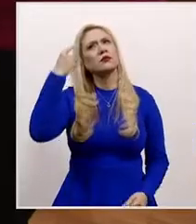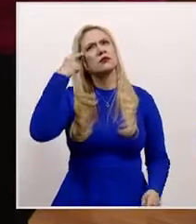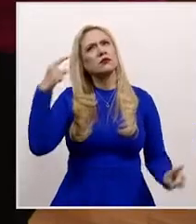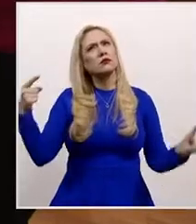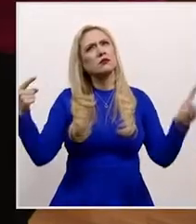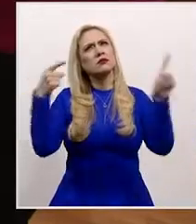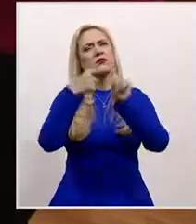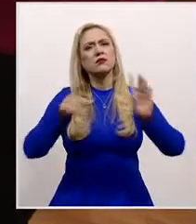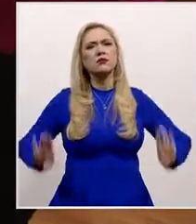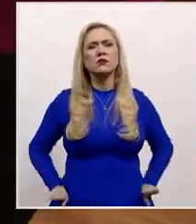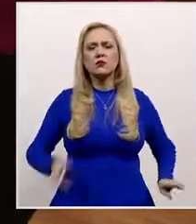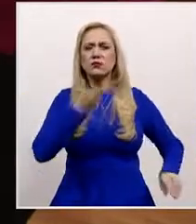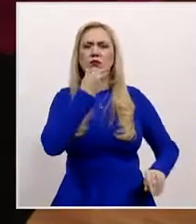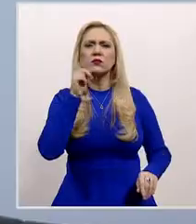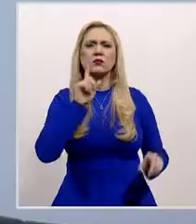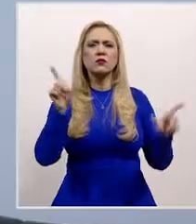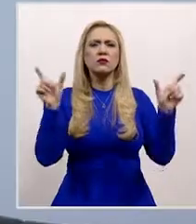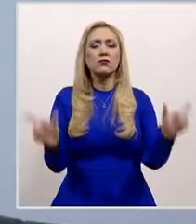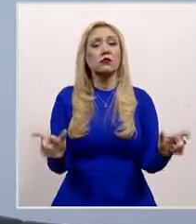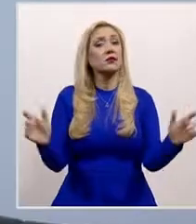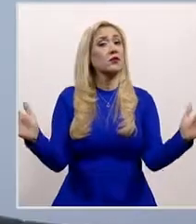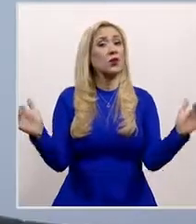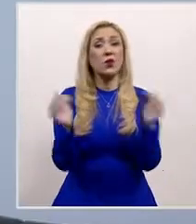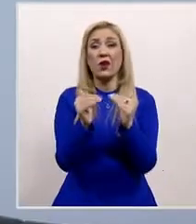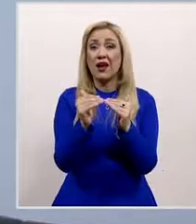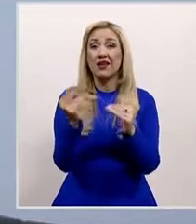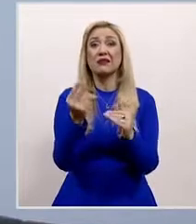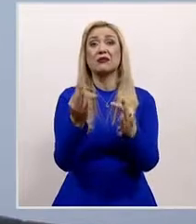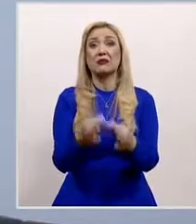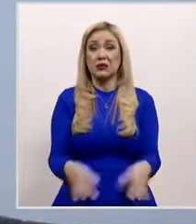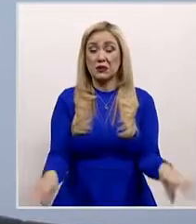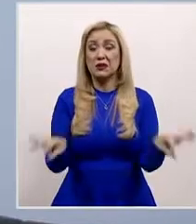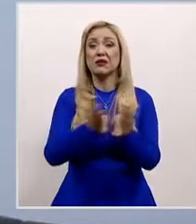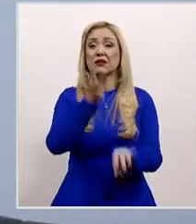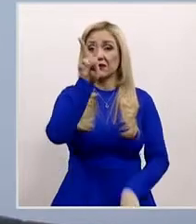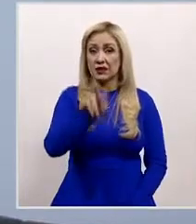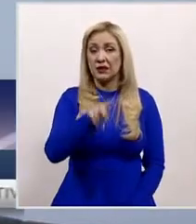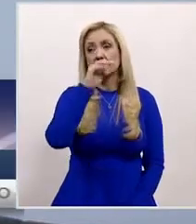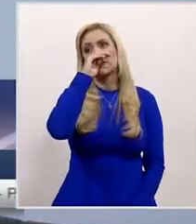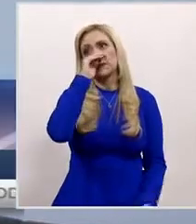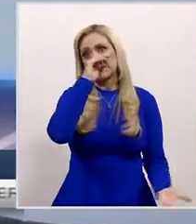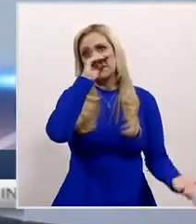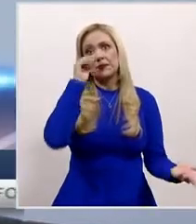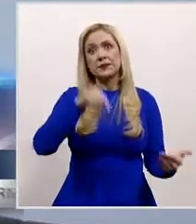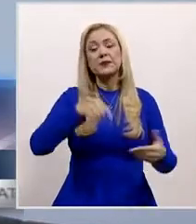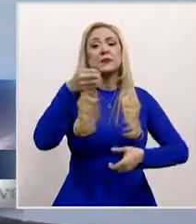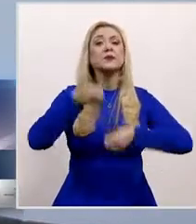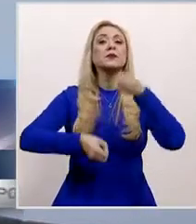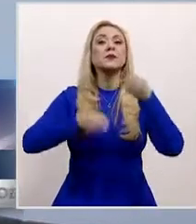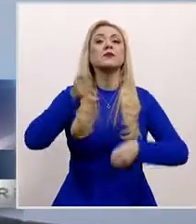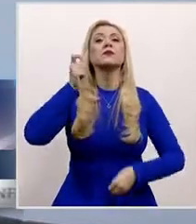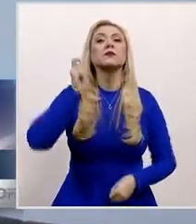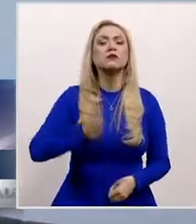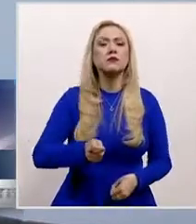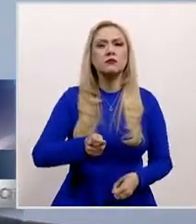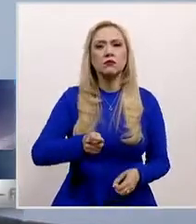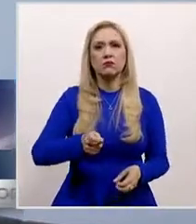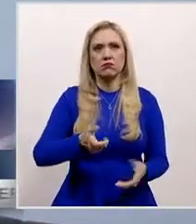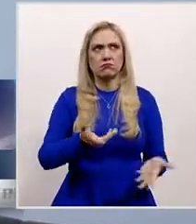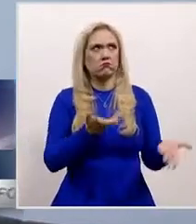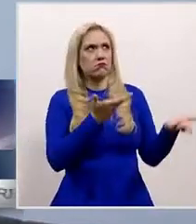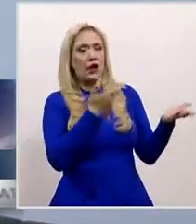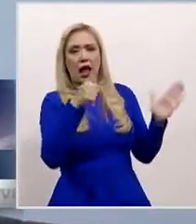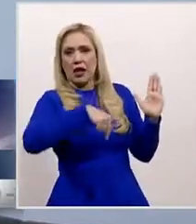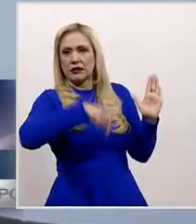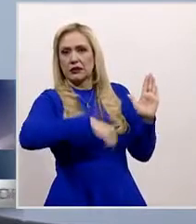indispensable para garantizar la igualdad es muy importante porque el tribunal es un espacio ejemplar aquí